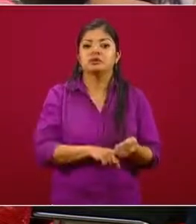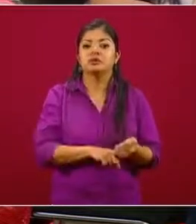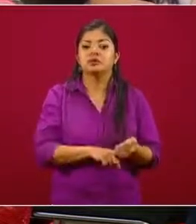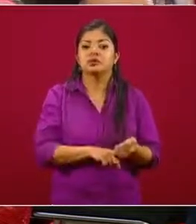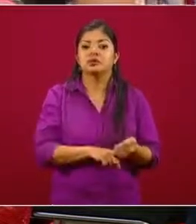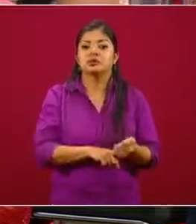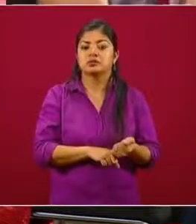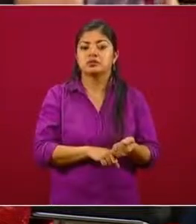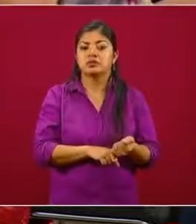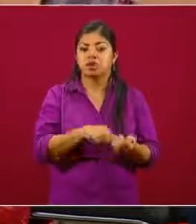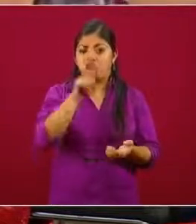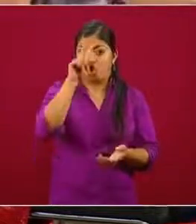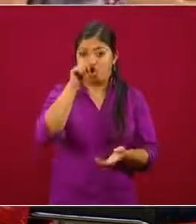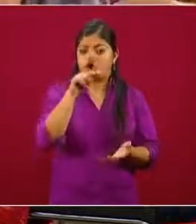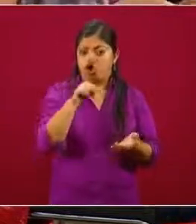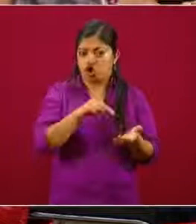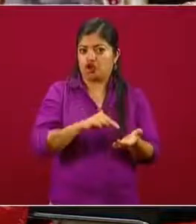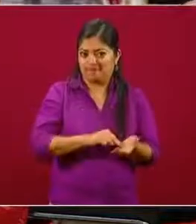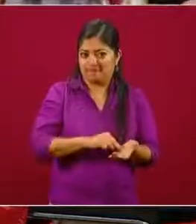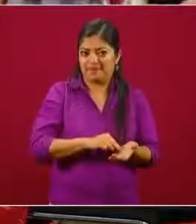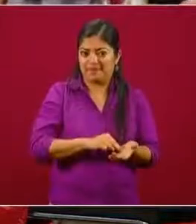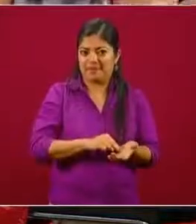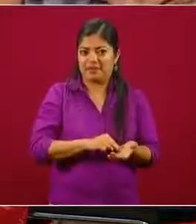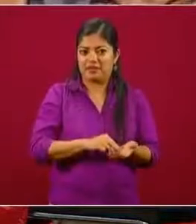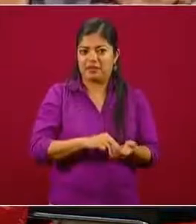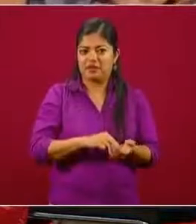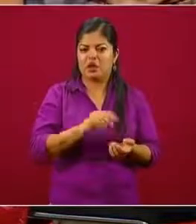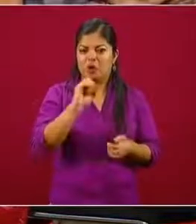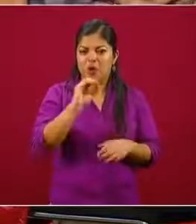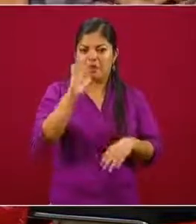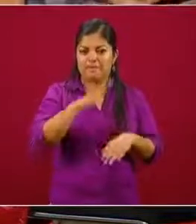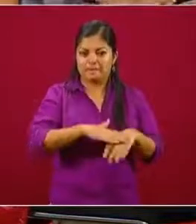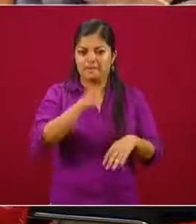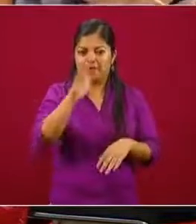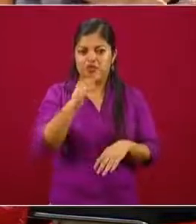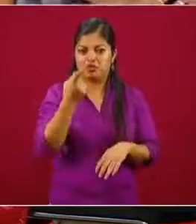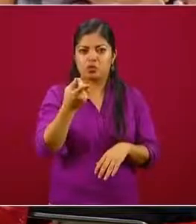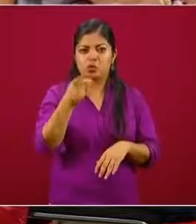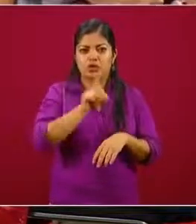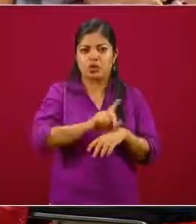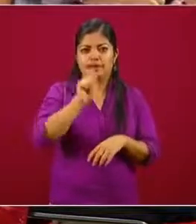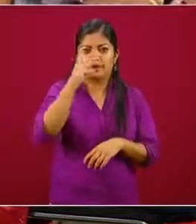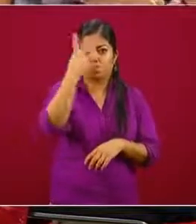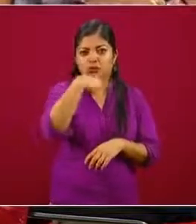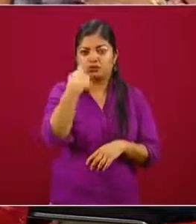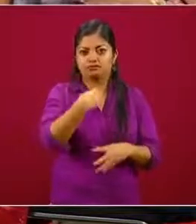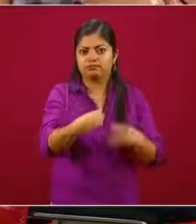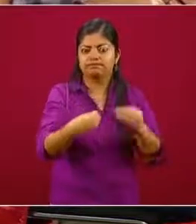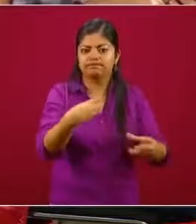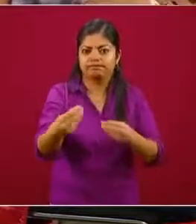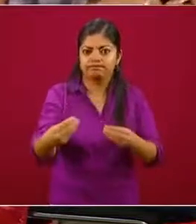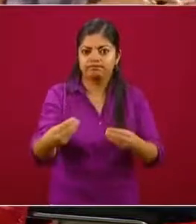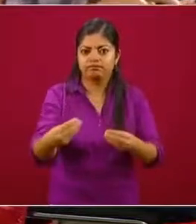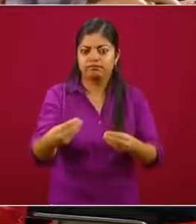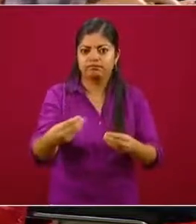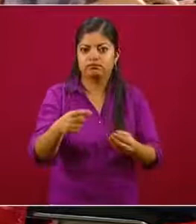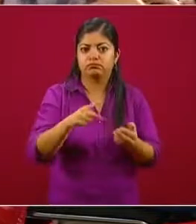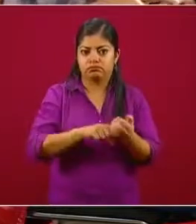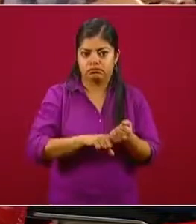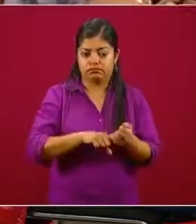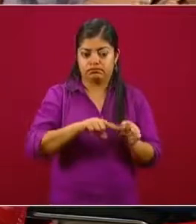registramos hasta 2,000 casos o más de 2,000 casos en un día, en 24 horas. Se supone que la